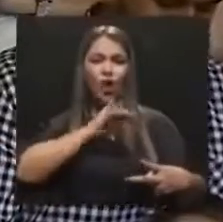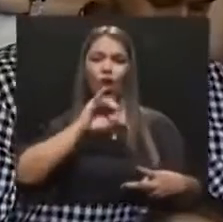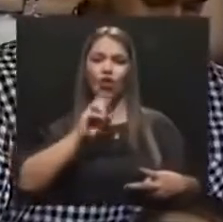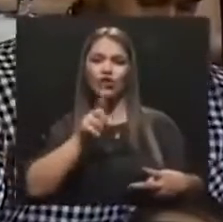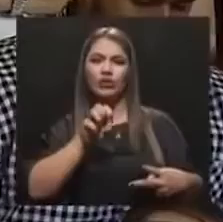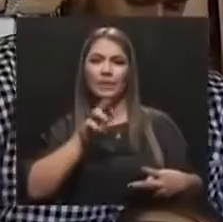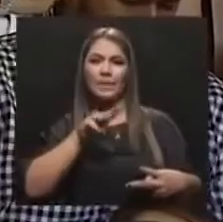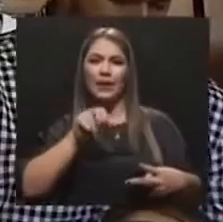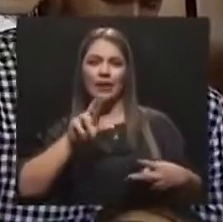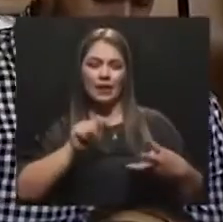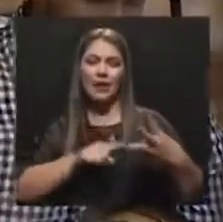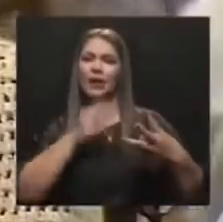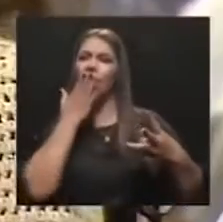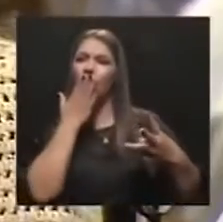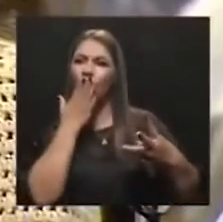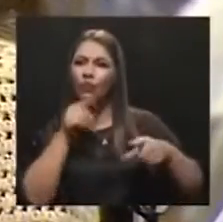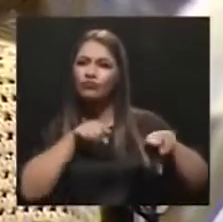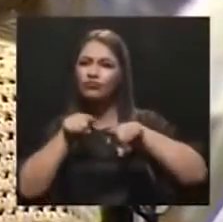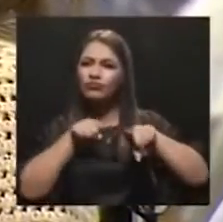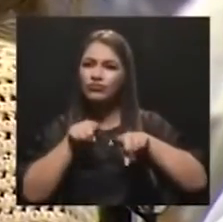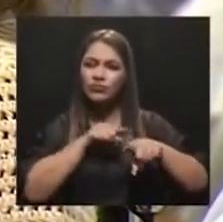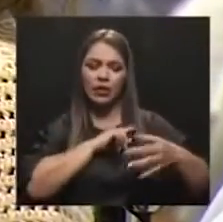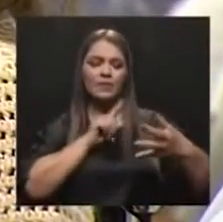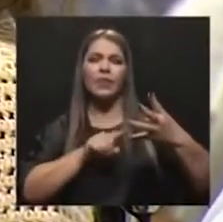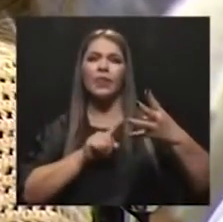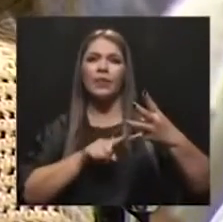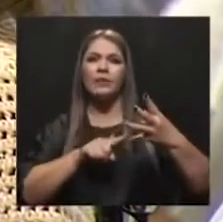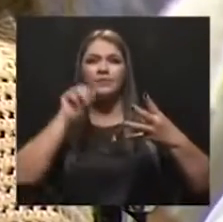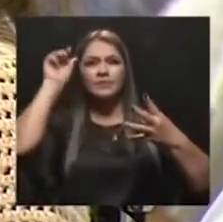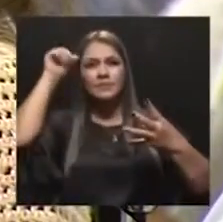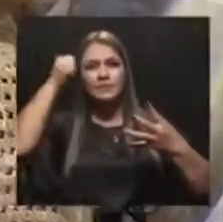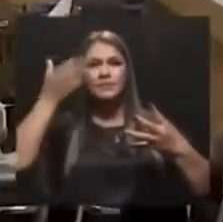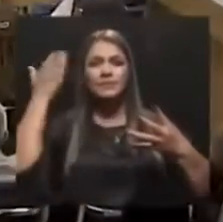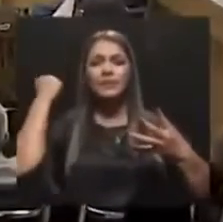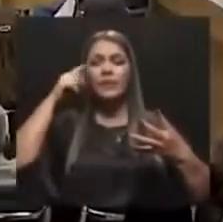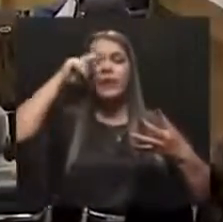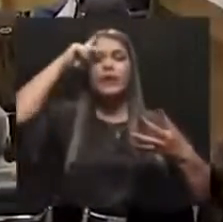mencionó que este fue el periodo donde menos homicidios se registraron en el departamento.